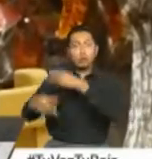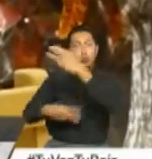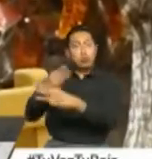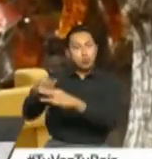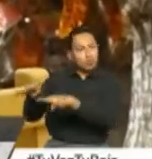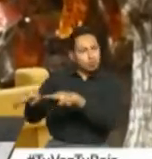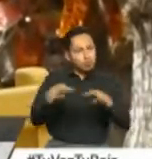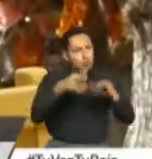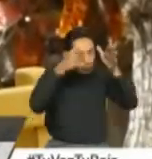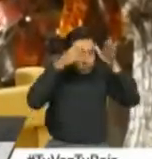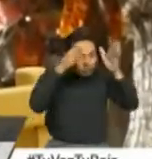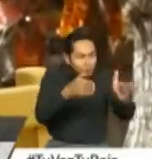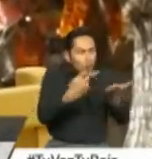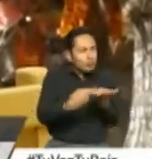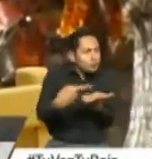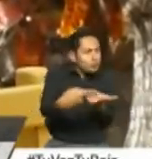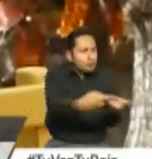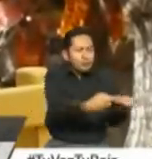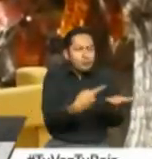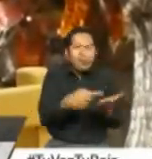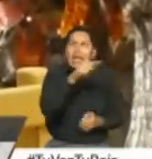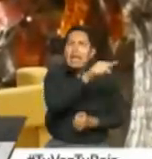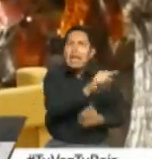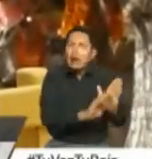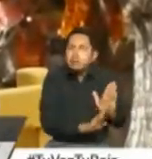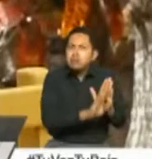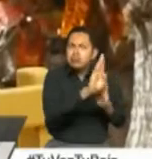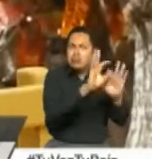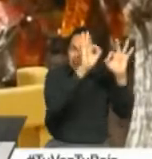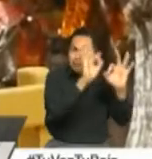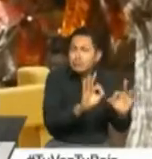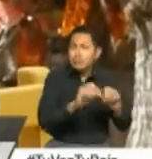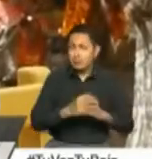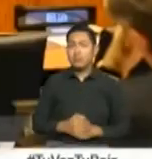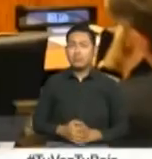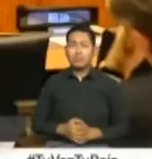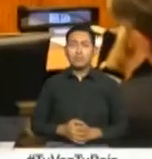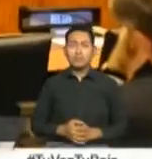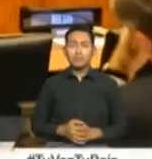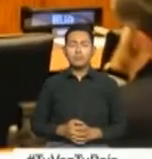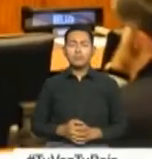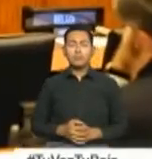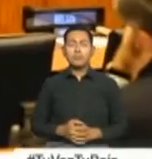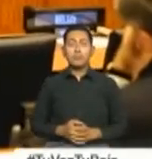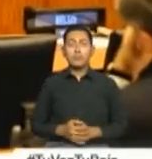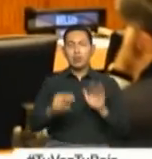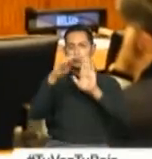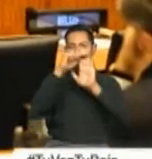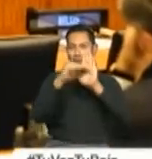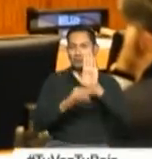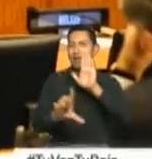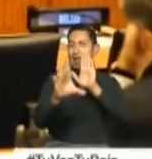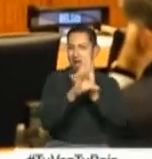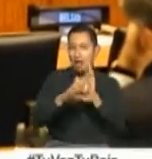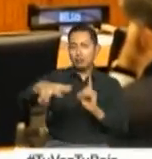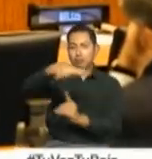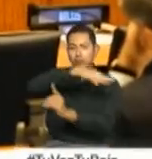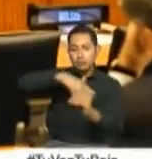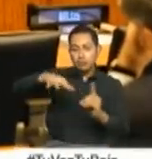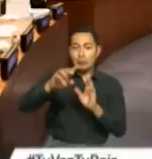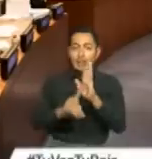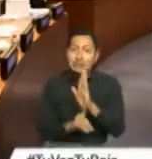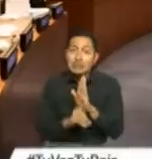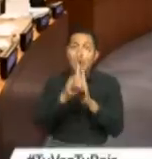centro de atención y de discusión, no solamente a nivel nacional, sino también a nivel regional. Las políticas de ambiente y de desarrollo sostenible